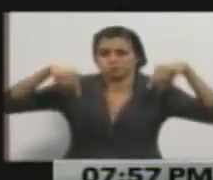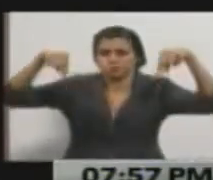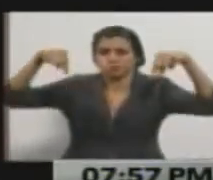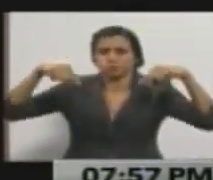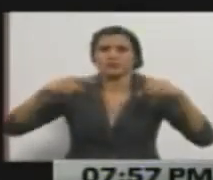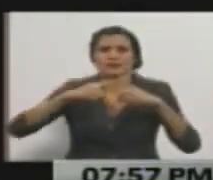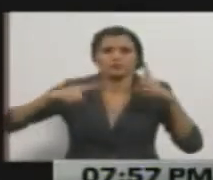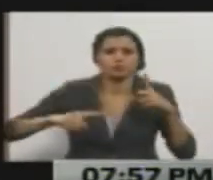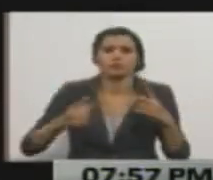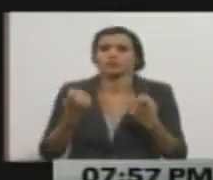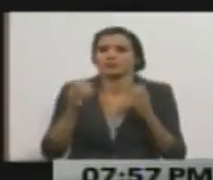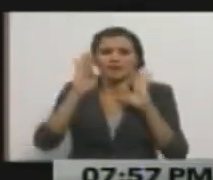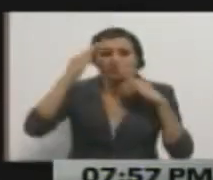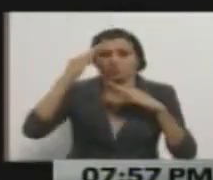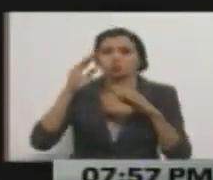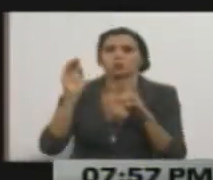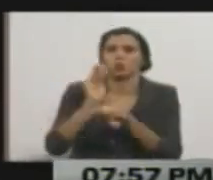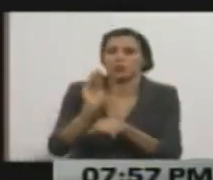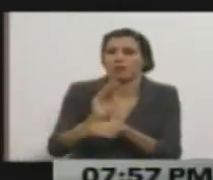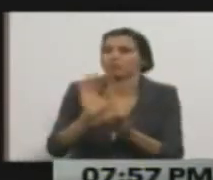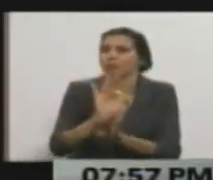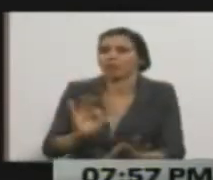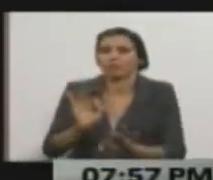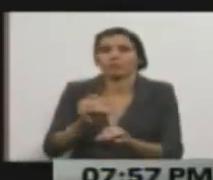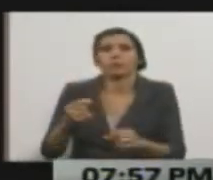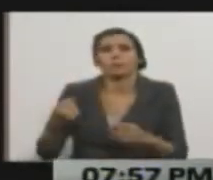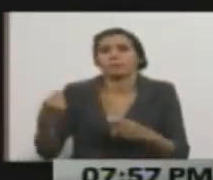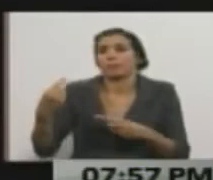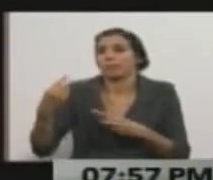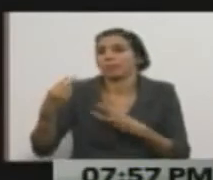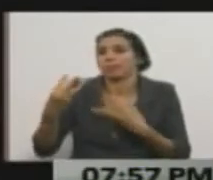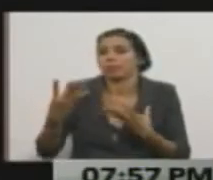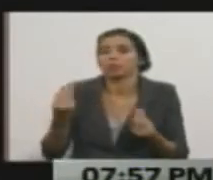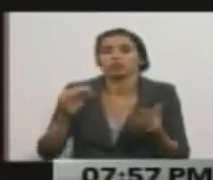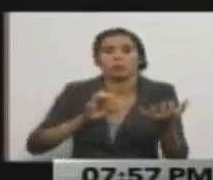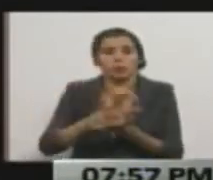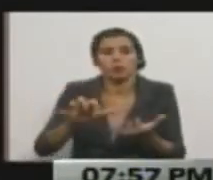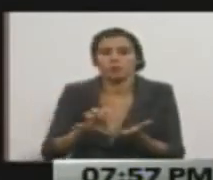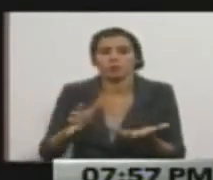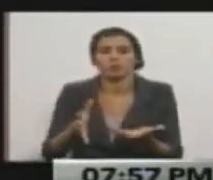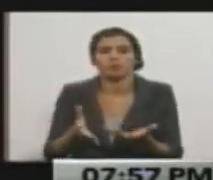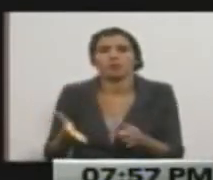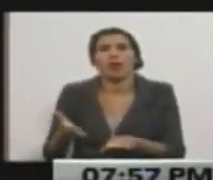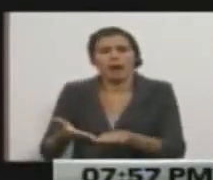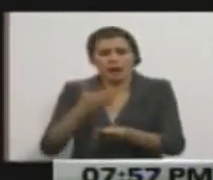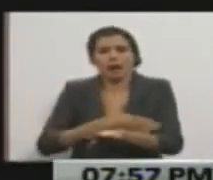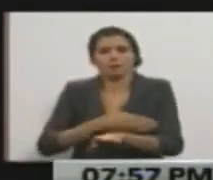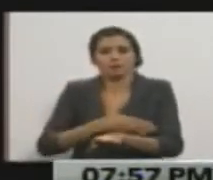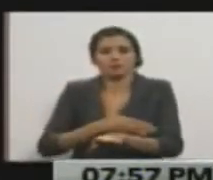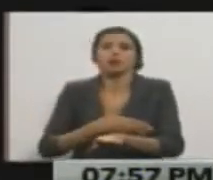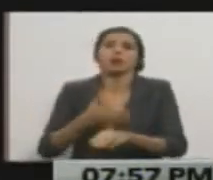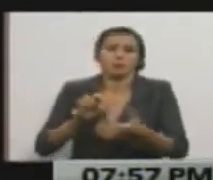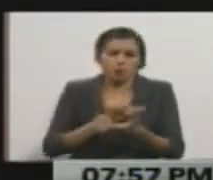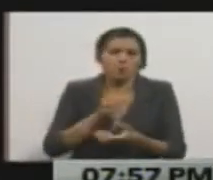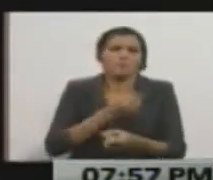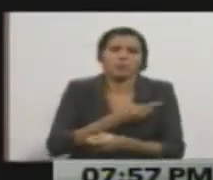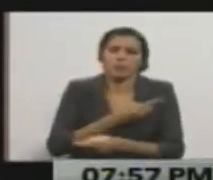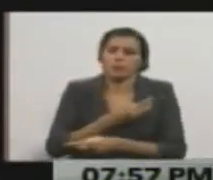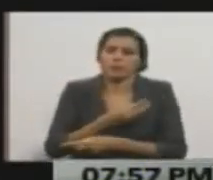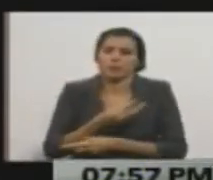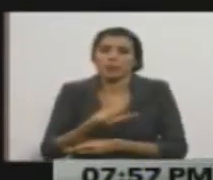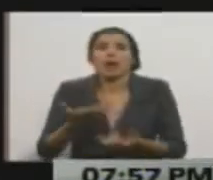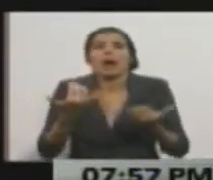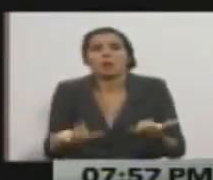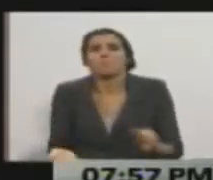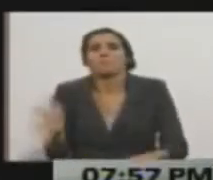problemas anteriormente a este, muy graves, siendo este el de mayor magnitud y que ha provocado el